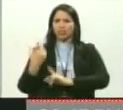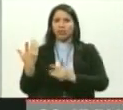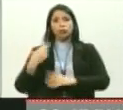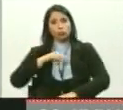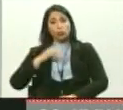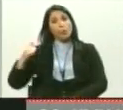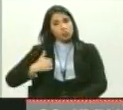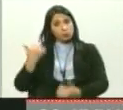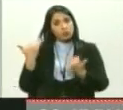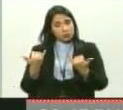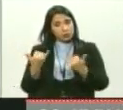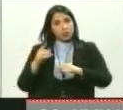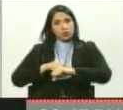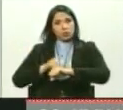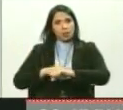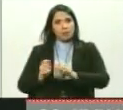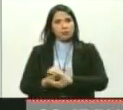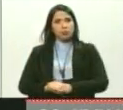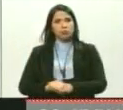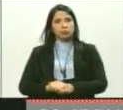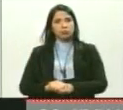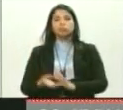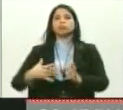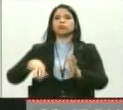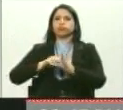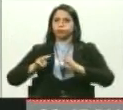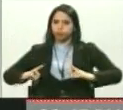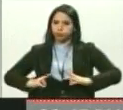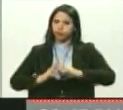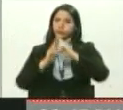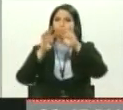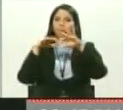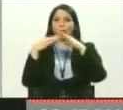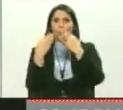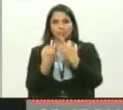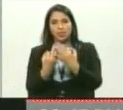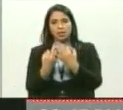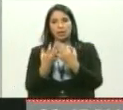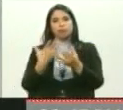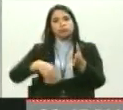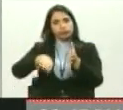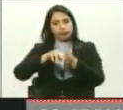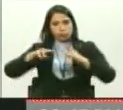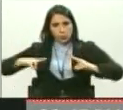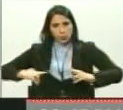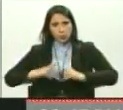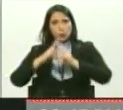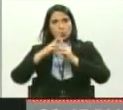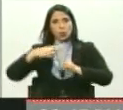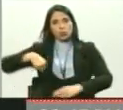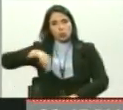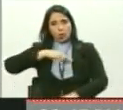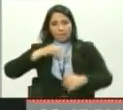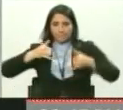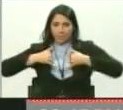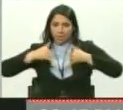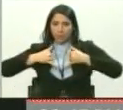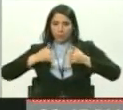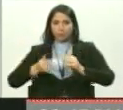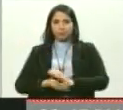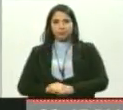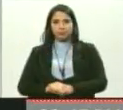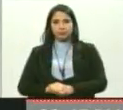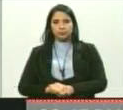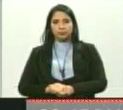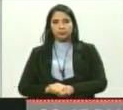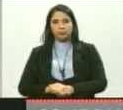aprovechemos este tiempo, reencontrémonos con la familia, reencontrémonos con nosotros mismos y